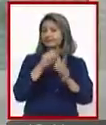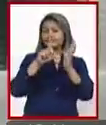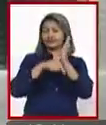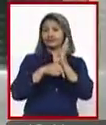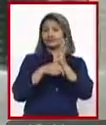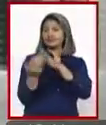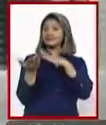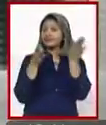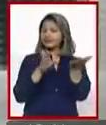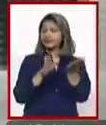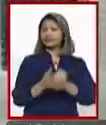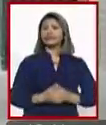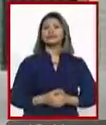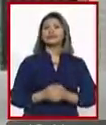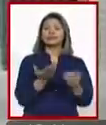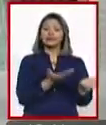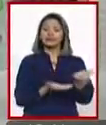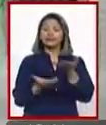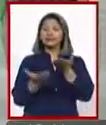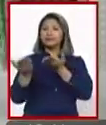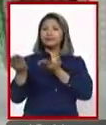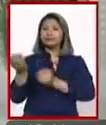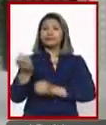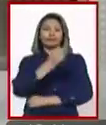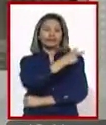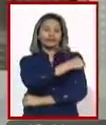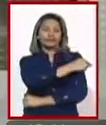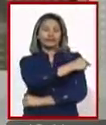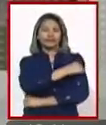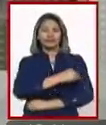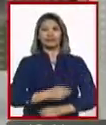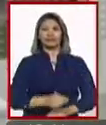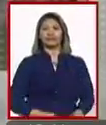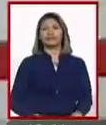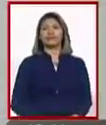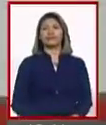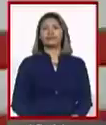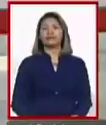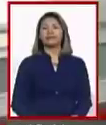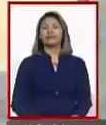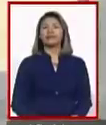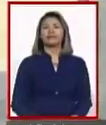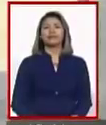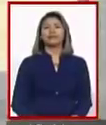después falleció cuando era trasladado al centro médico.